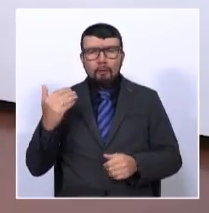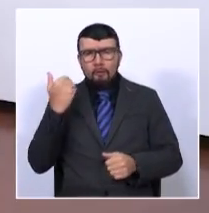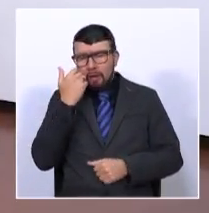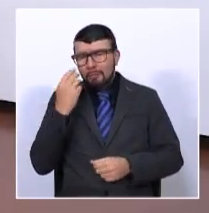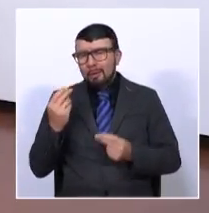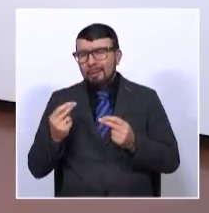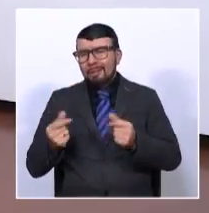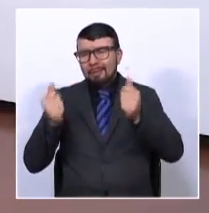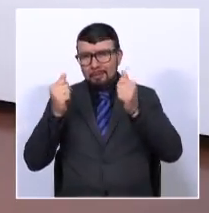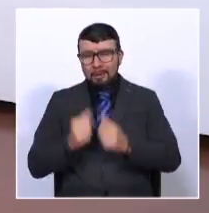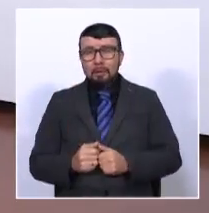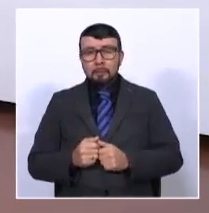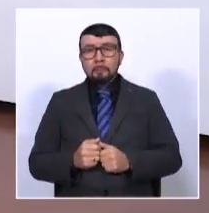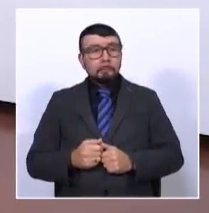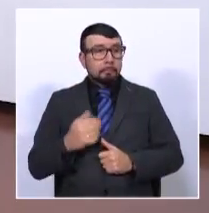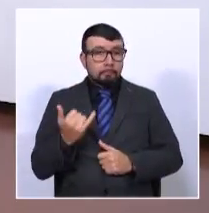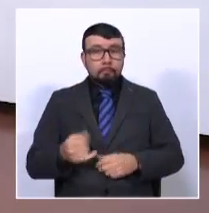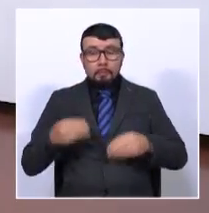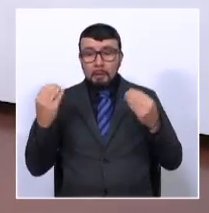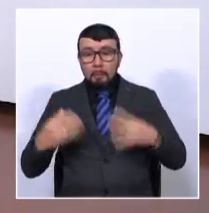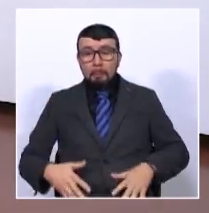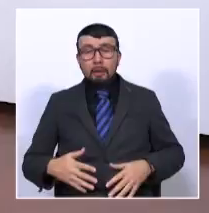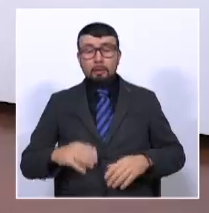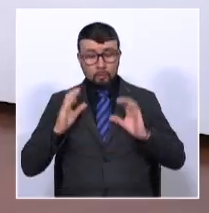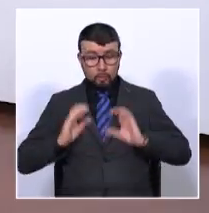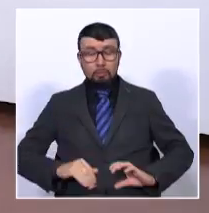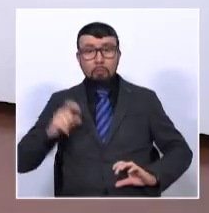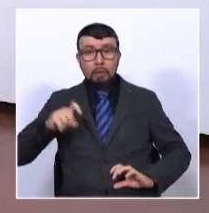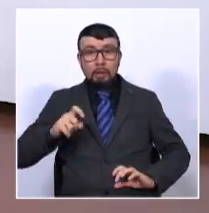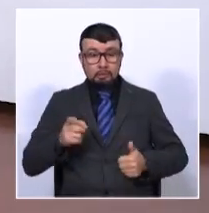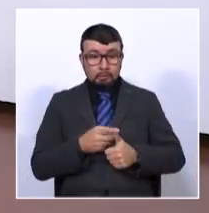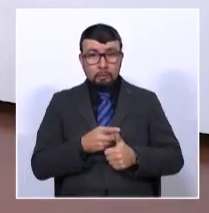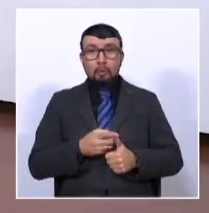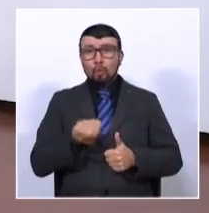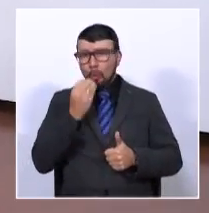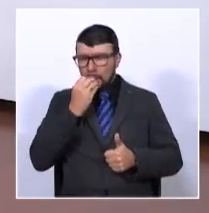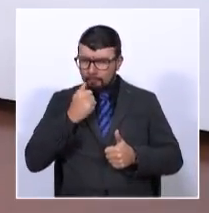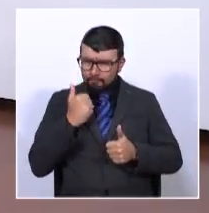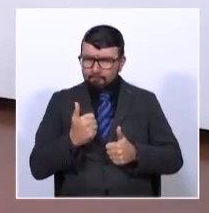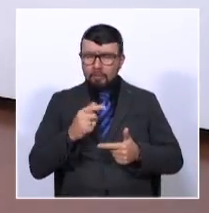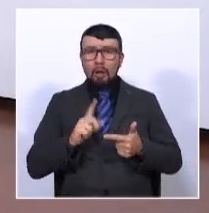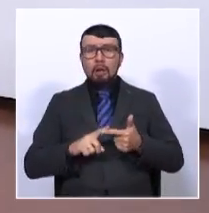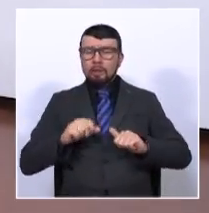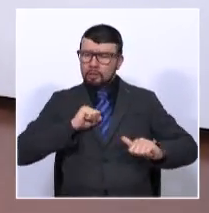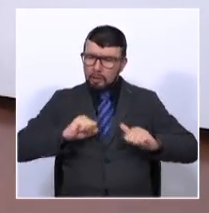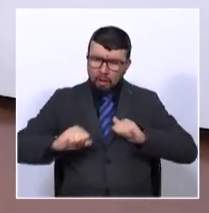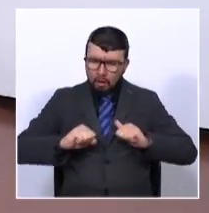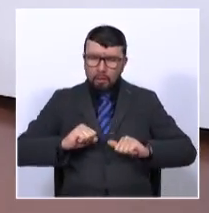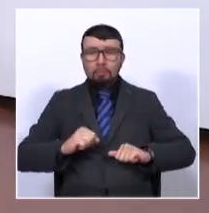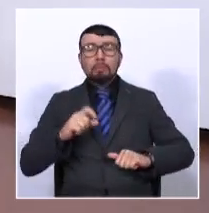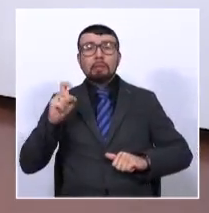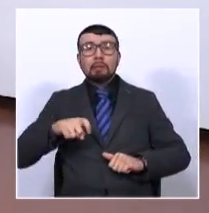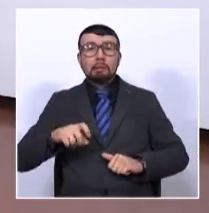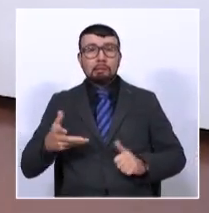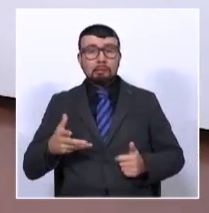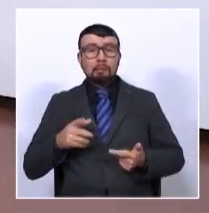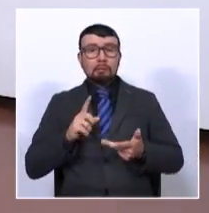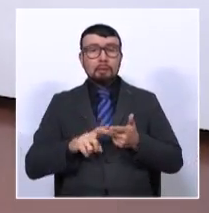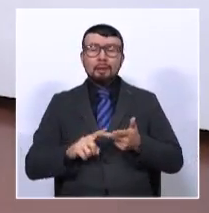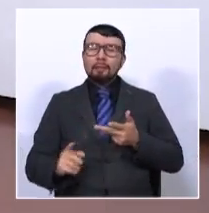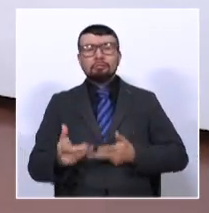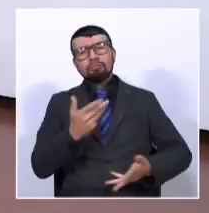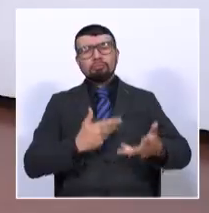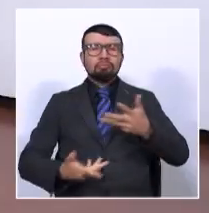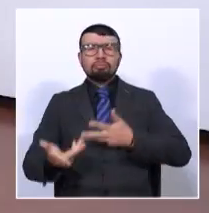el ser humano necesita: una buena alimentación, el ejercicio, el